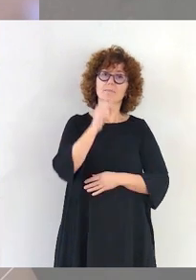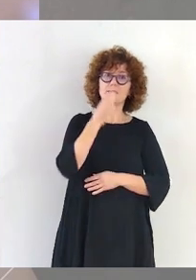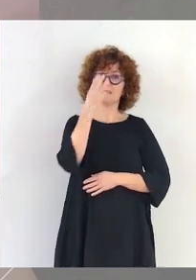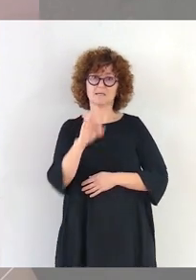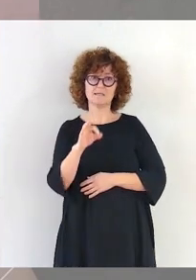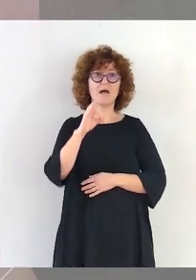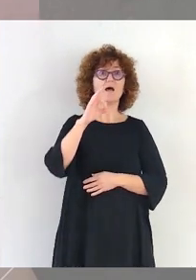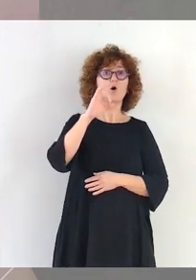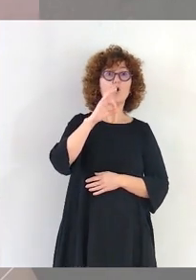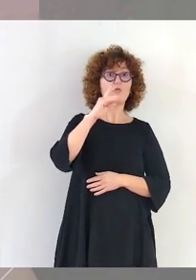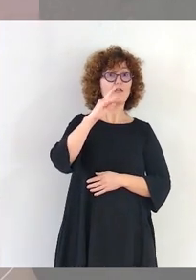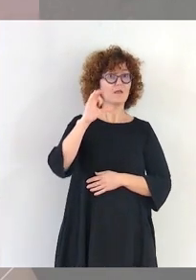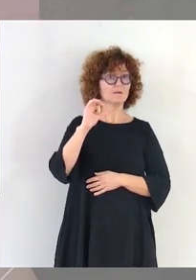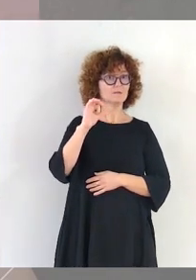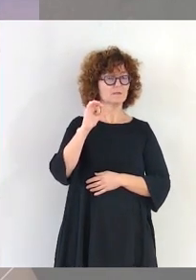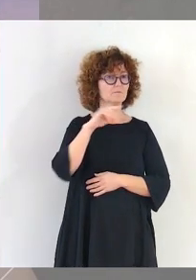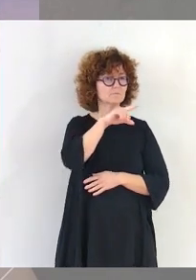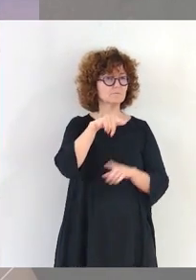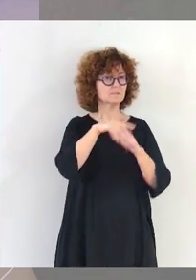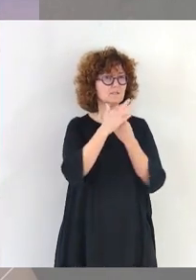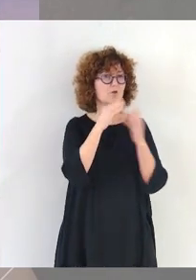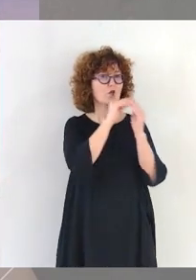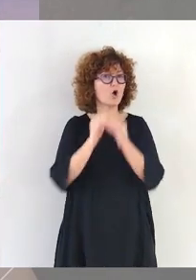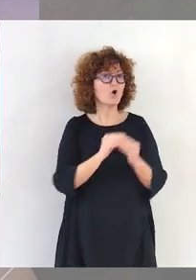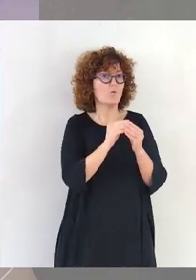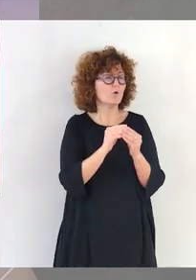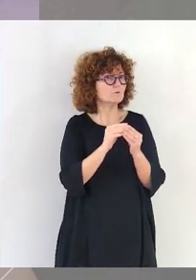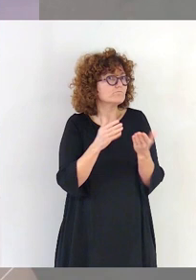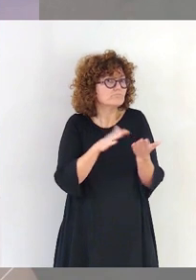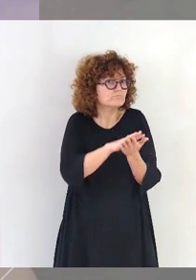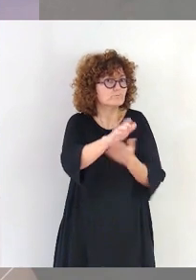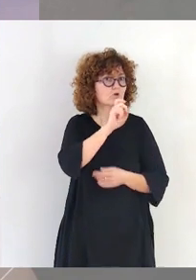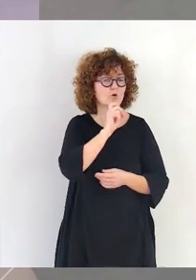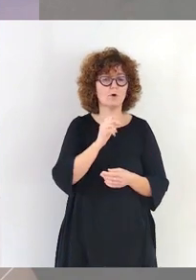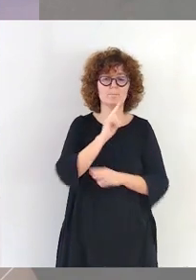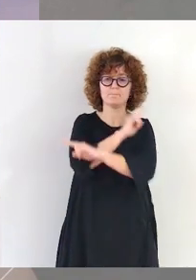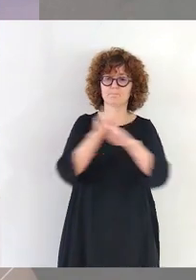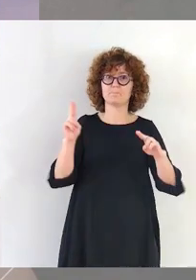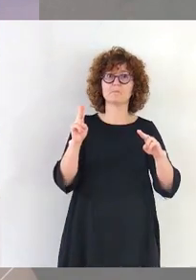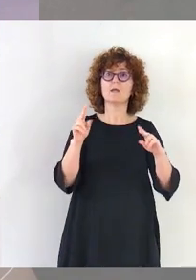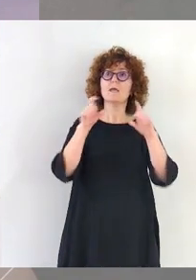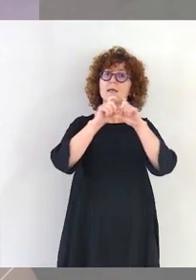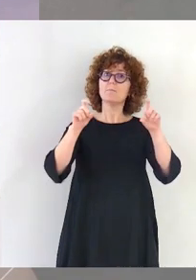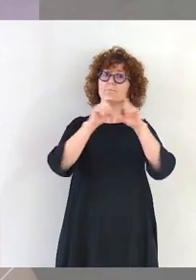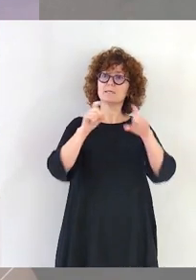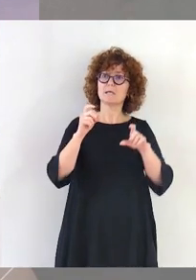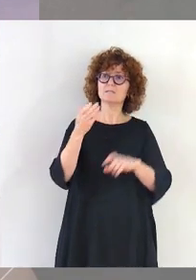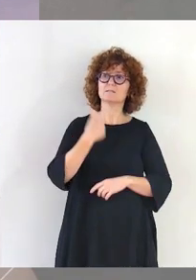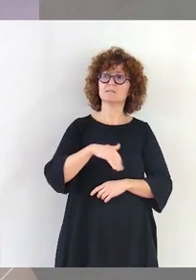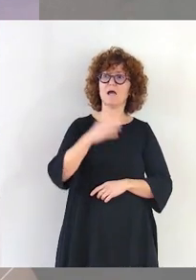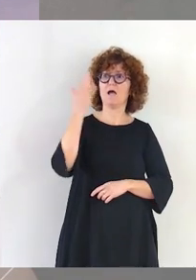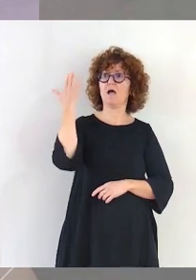od en ese marco común Pues mira yo creo que eh las las empresas hace mucho tiempo